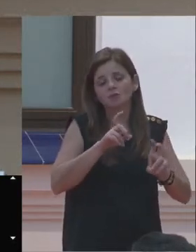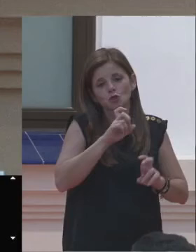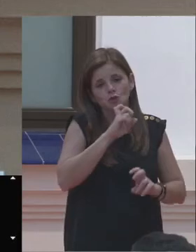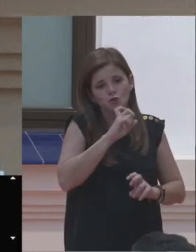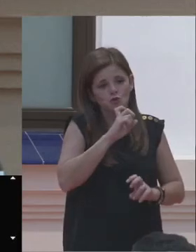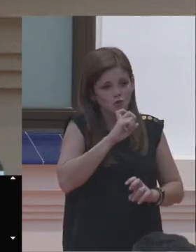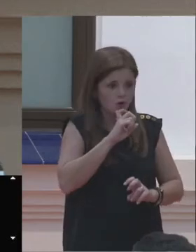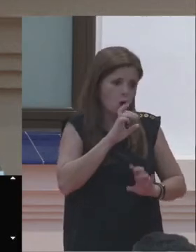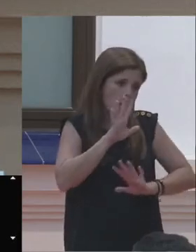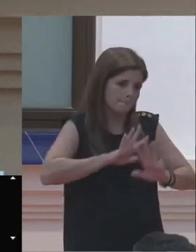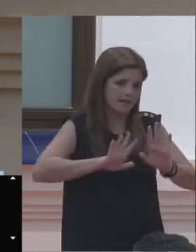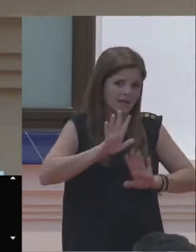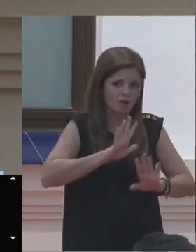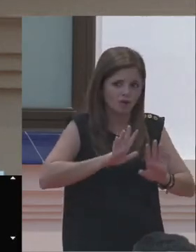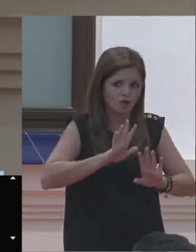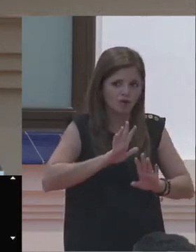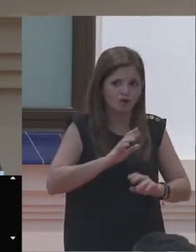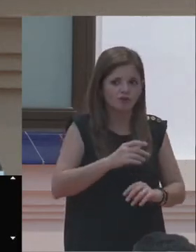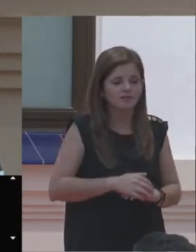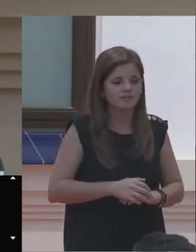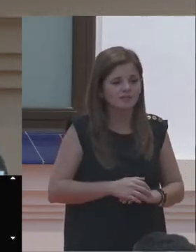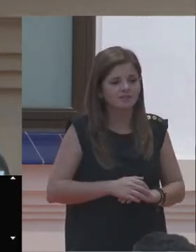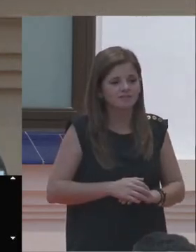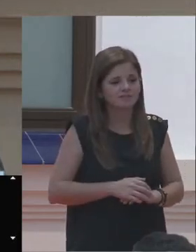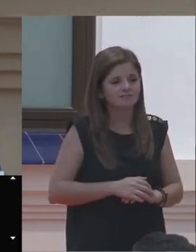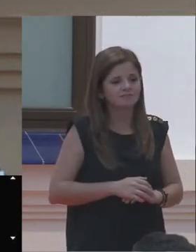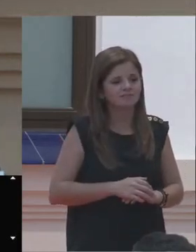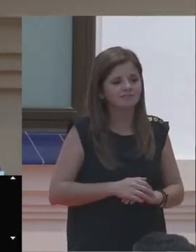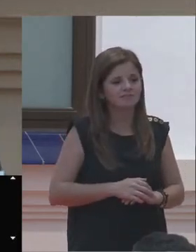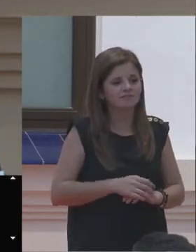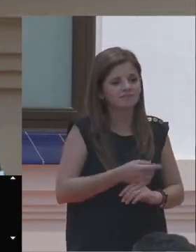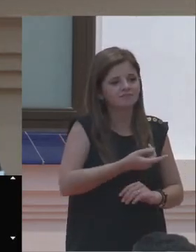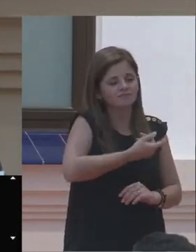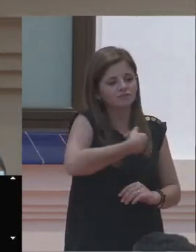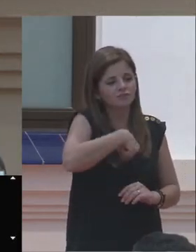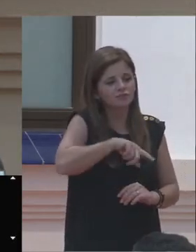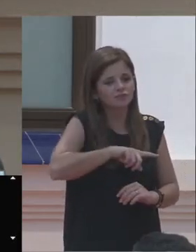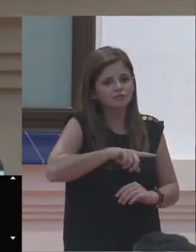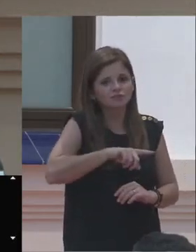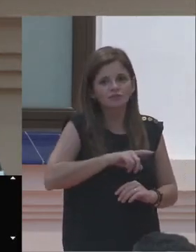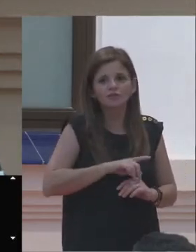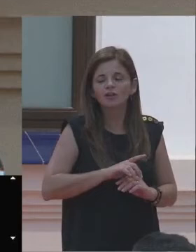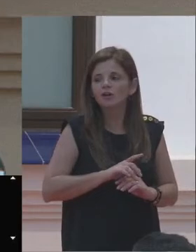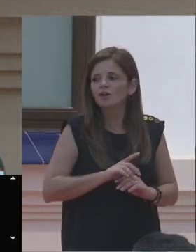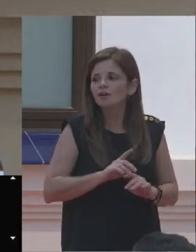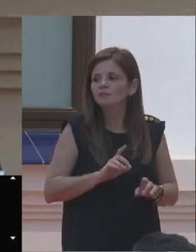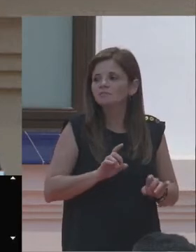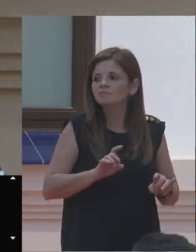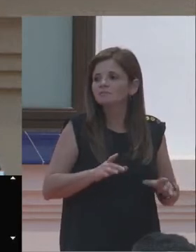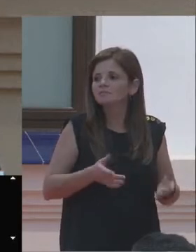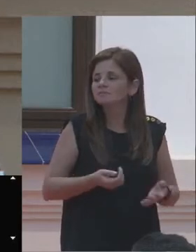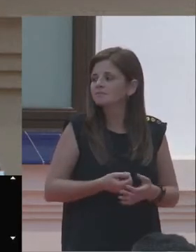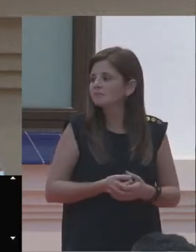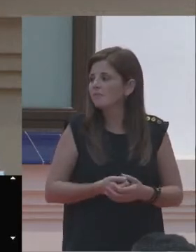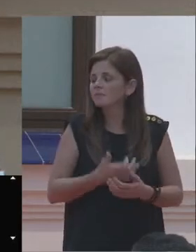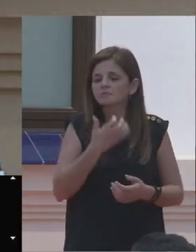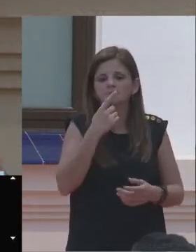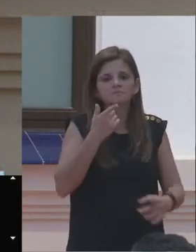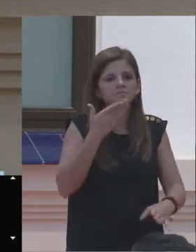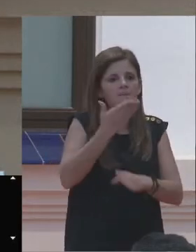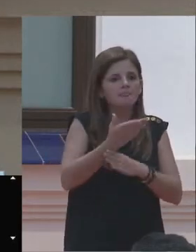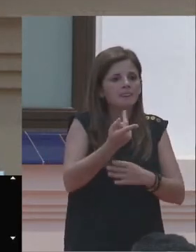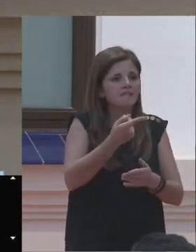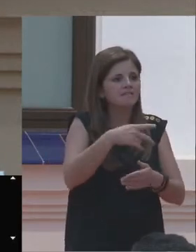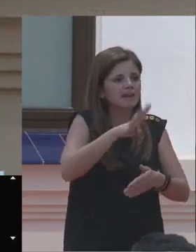decir, nosotros somos inquilinos. O sea, cuando vosotros vais a la cafetería de Barajas o de Barcelona o de